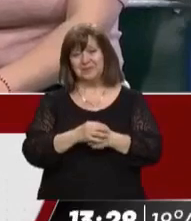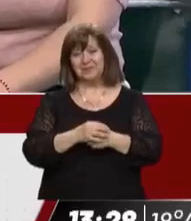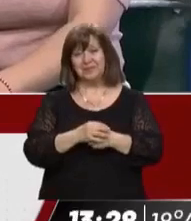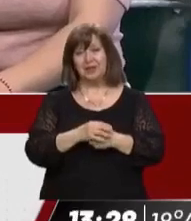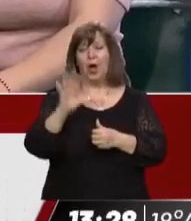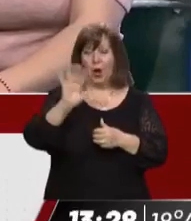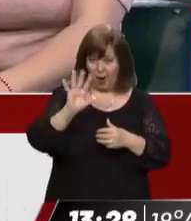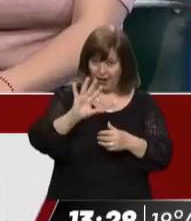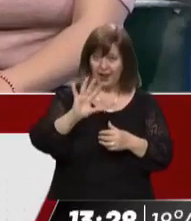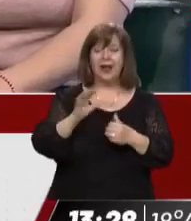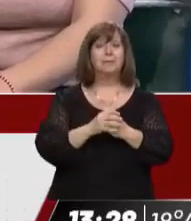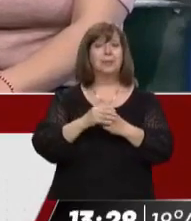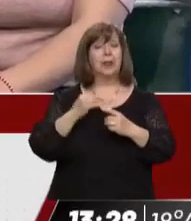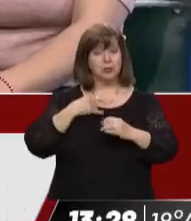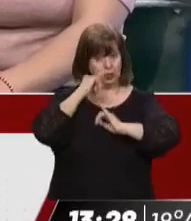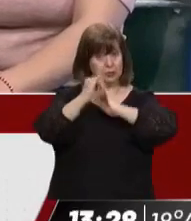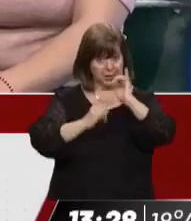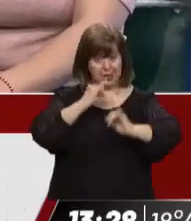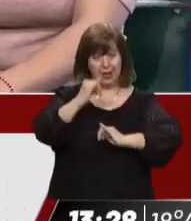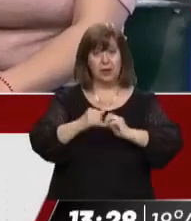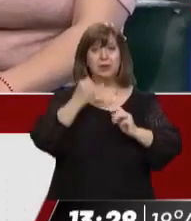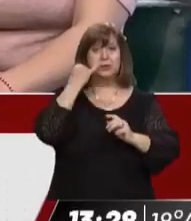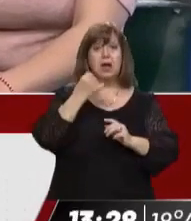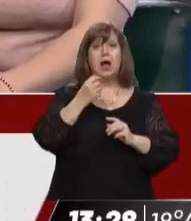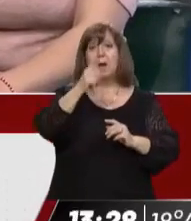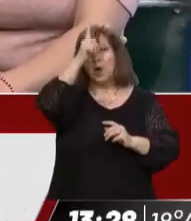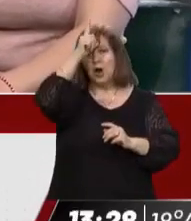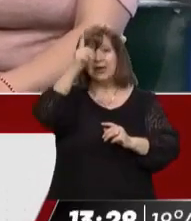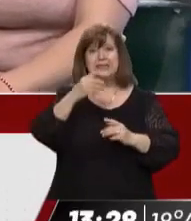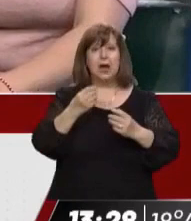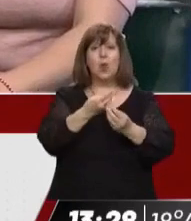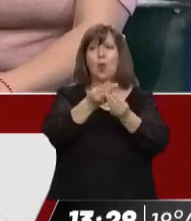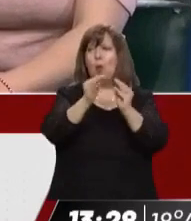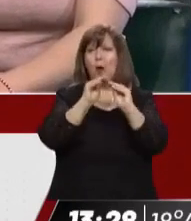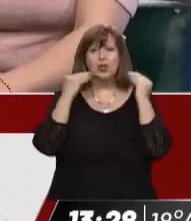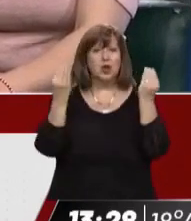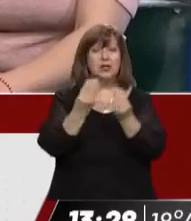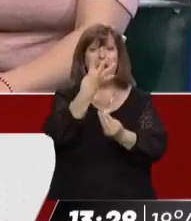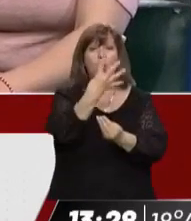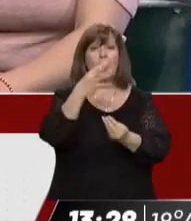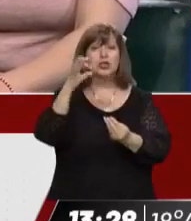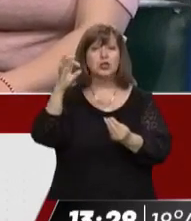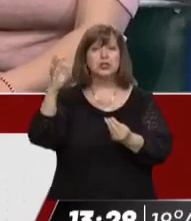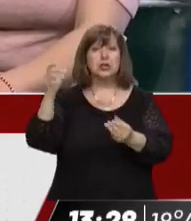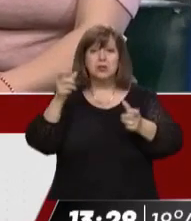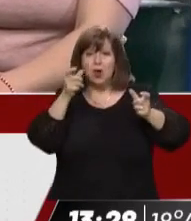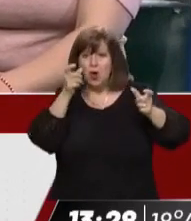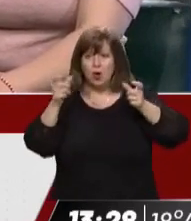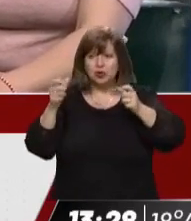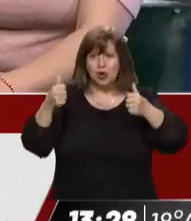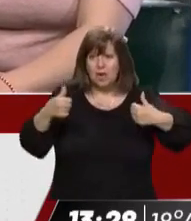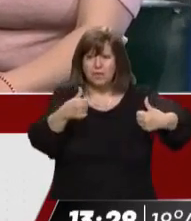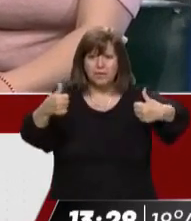Qué tal cómo les va si deseamos recién 400 policías afectados en toda la provincia en lo que tiene que ver con controles viales